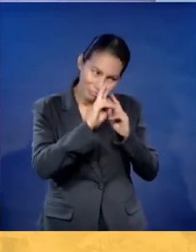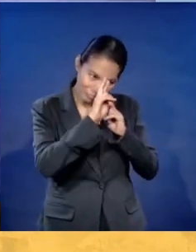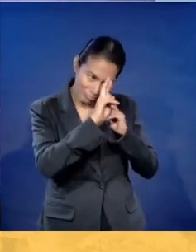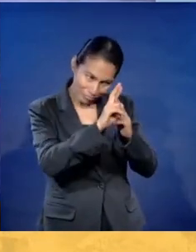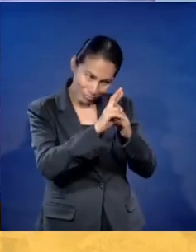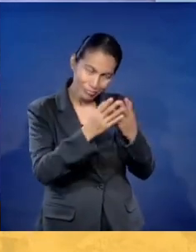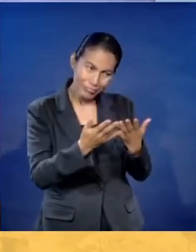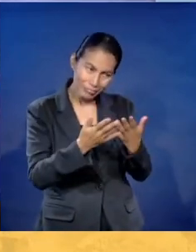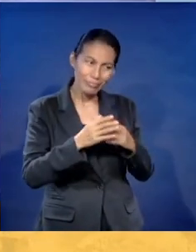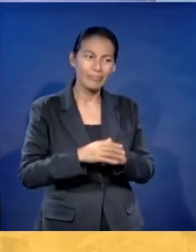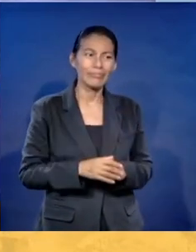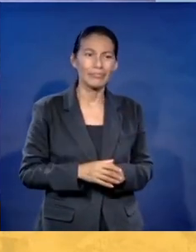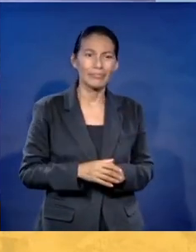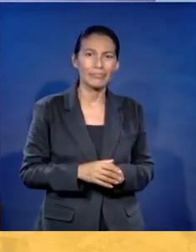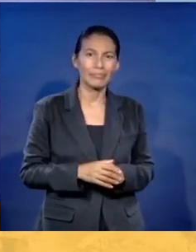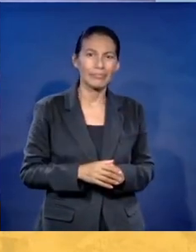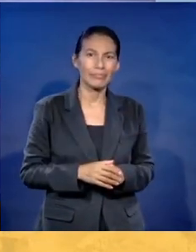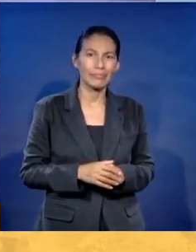respeto